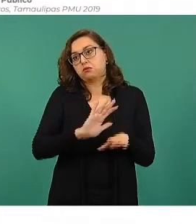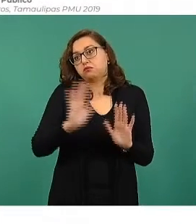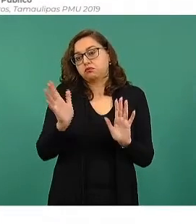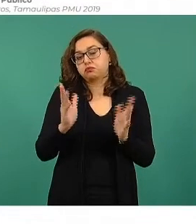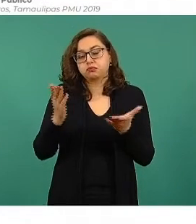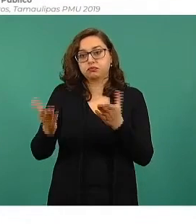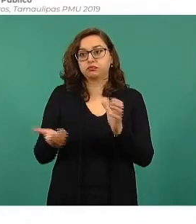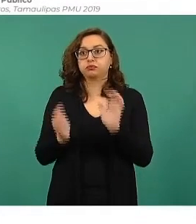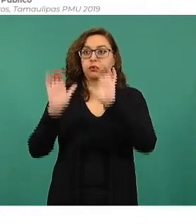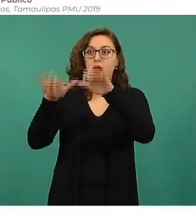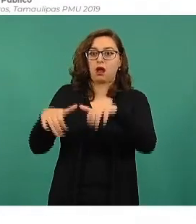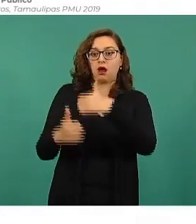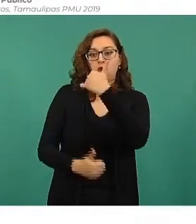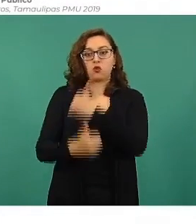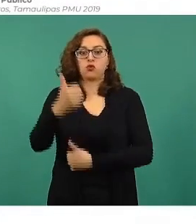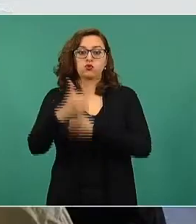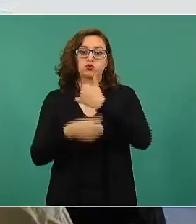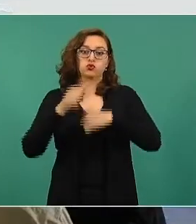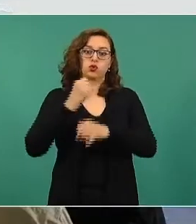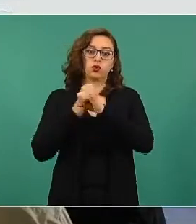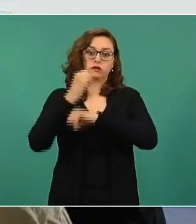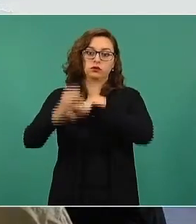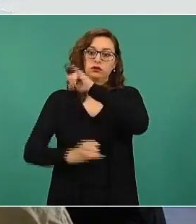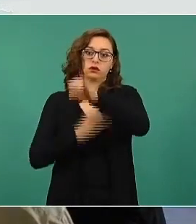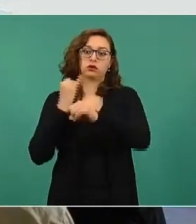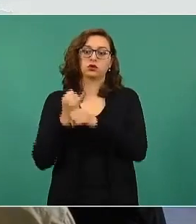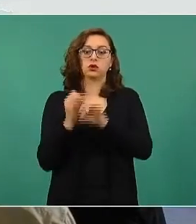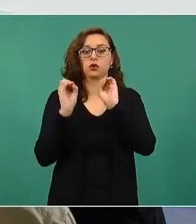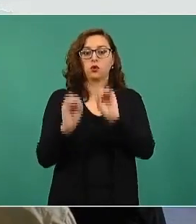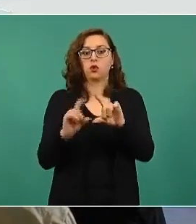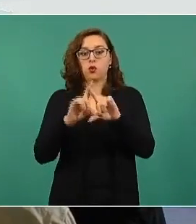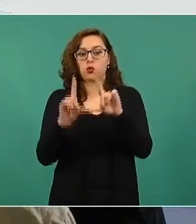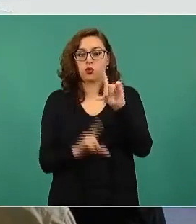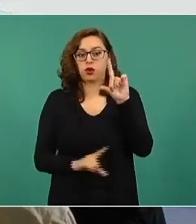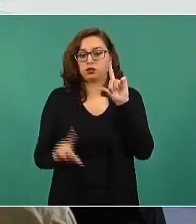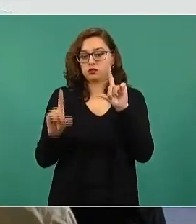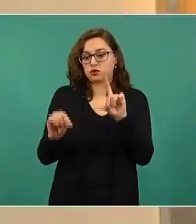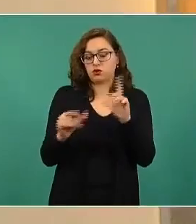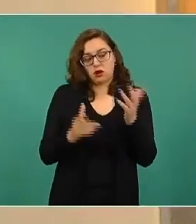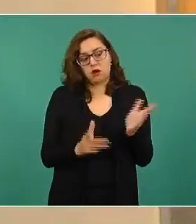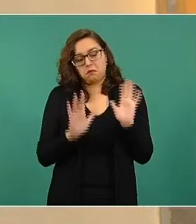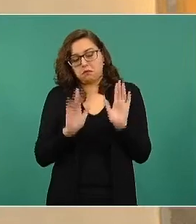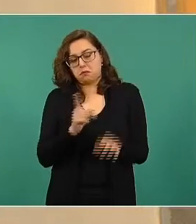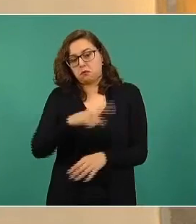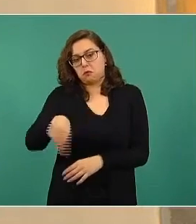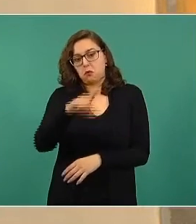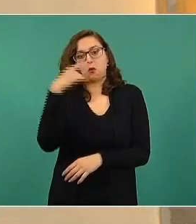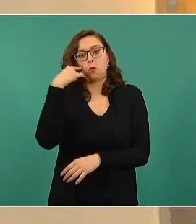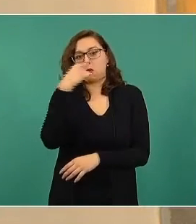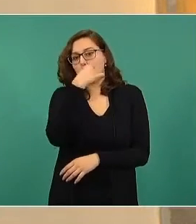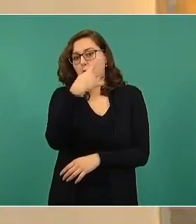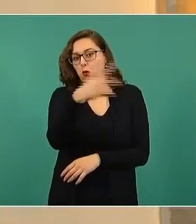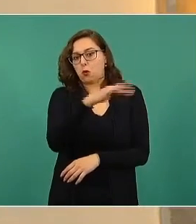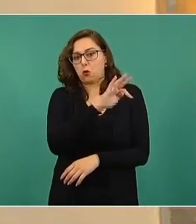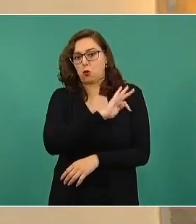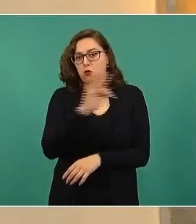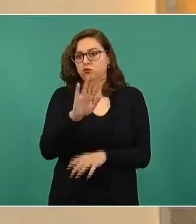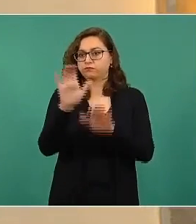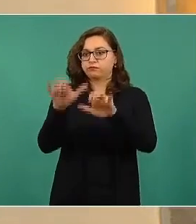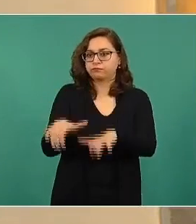que inscriben los espacios públicos y los equipamientos a concursos nacionales o internacionales de